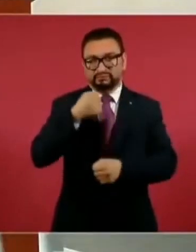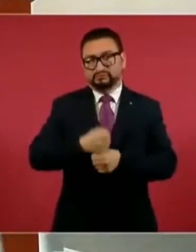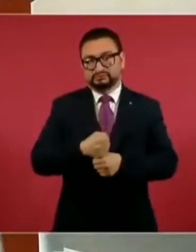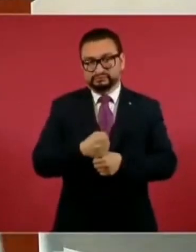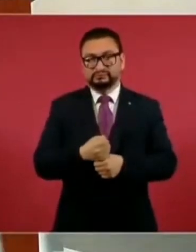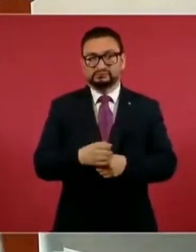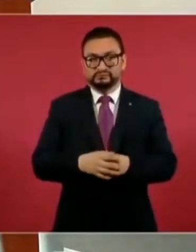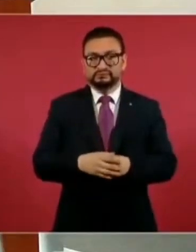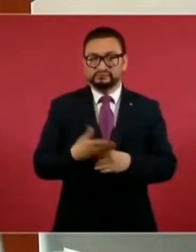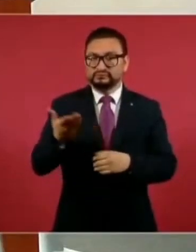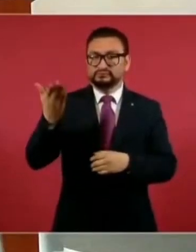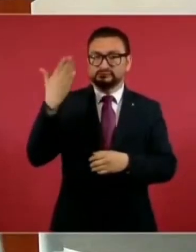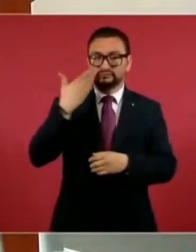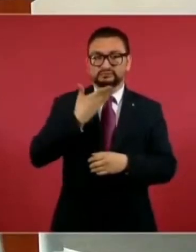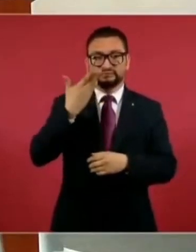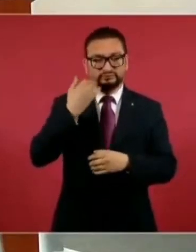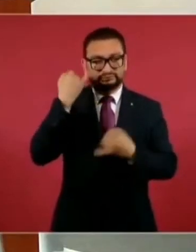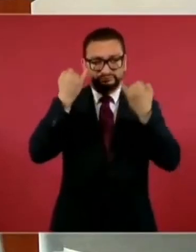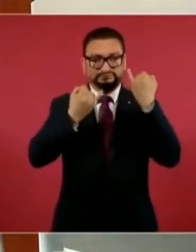Siempre